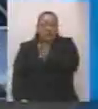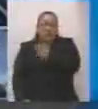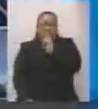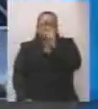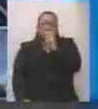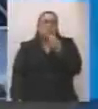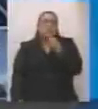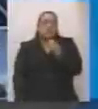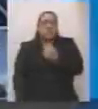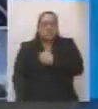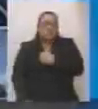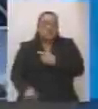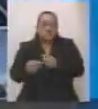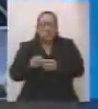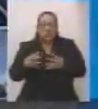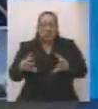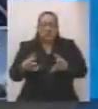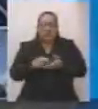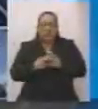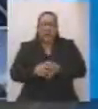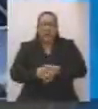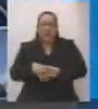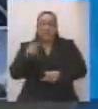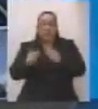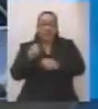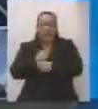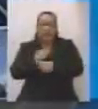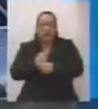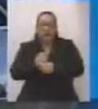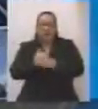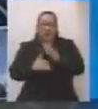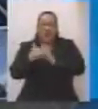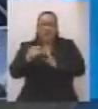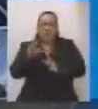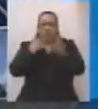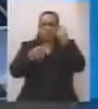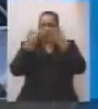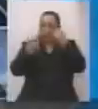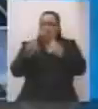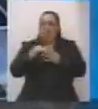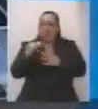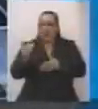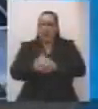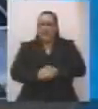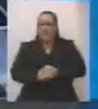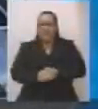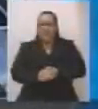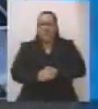rico es porque tiene una mayor proporción de trabajadores altamente capacitados, que